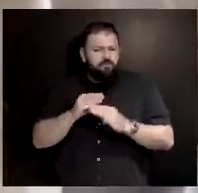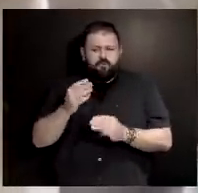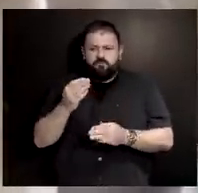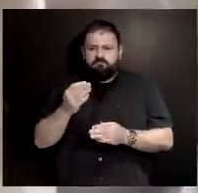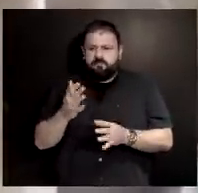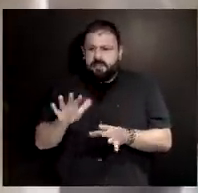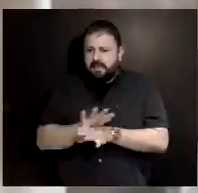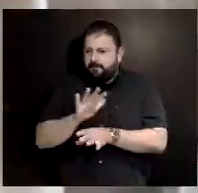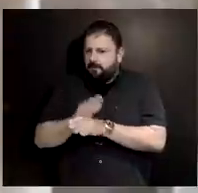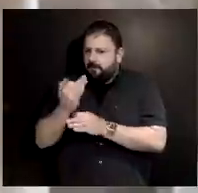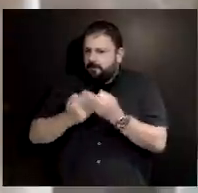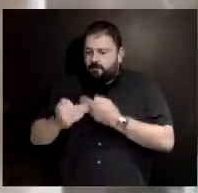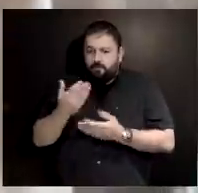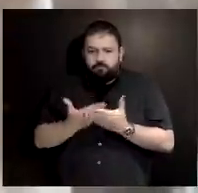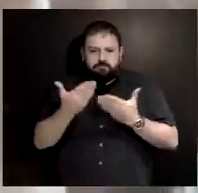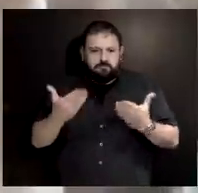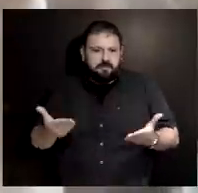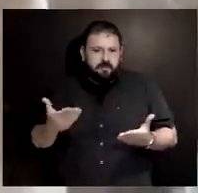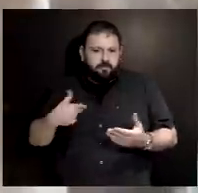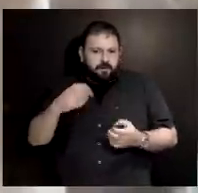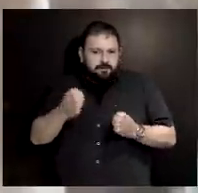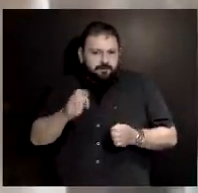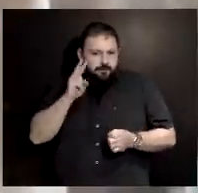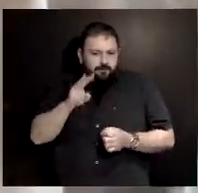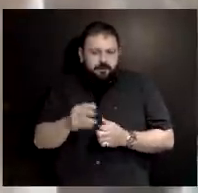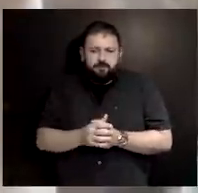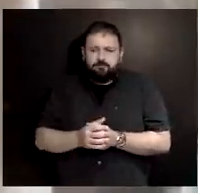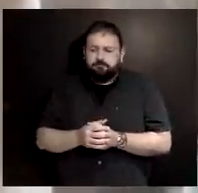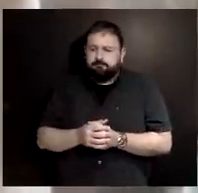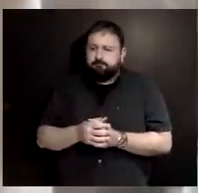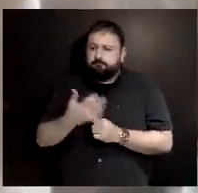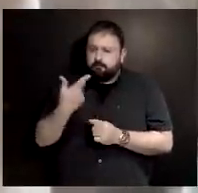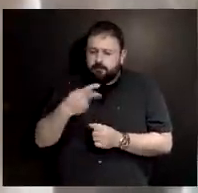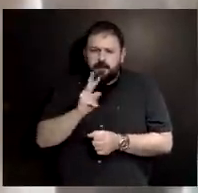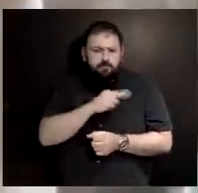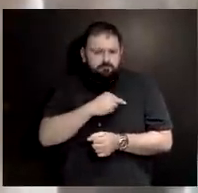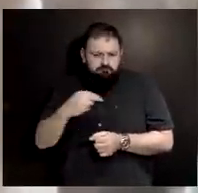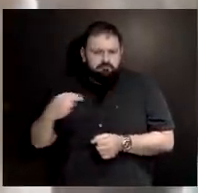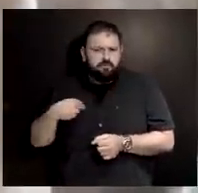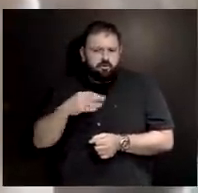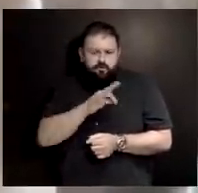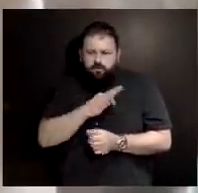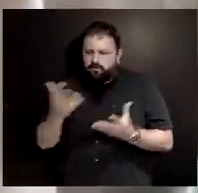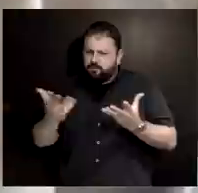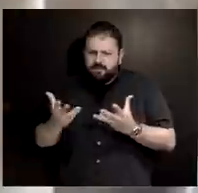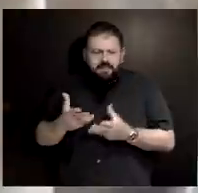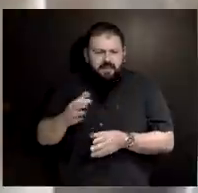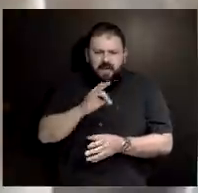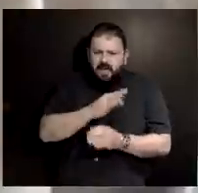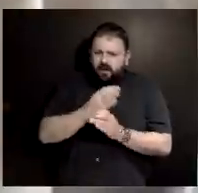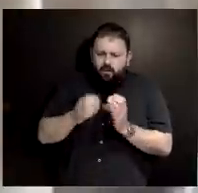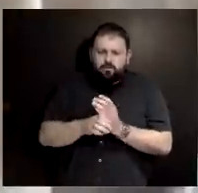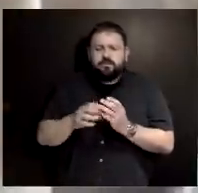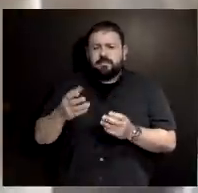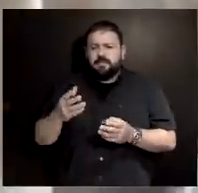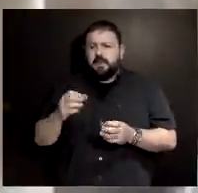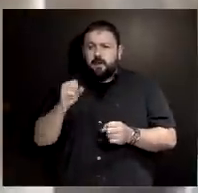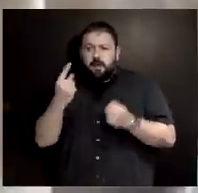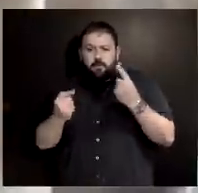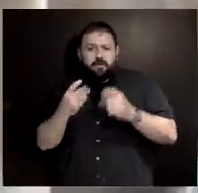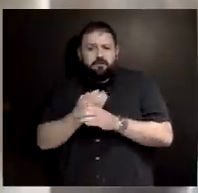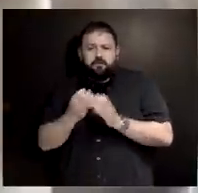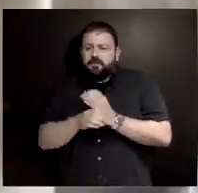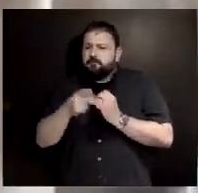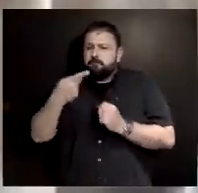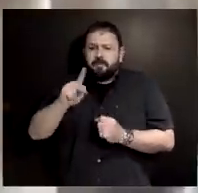nueva etapa de la humanidad que estamos viviendo, y cuando sea así, pues bueno, podremos hacer nuevamente cosas que dejamos de hacer, pero sin